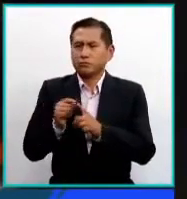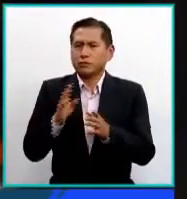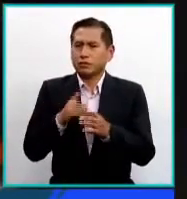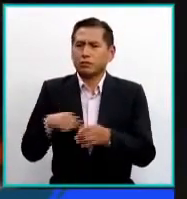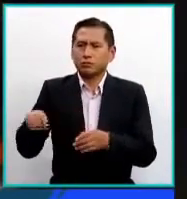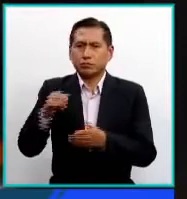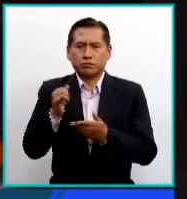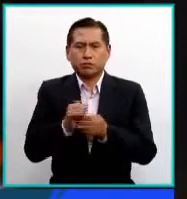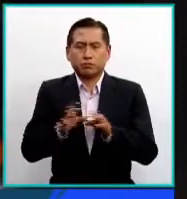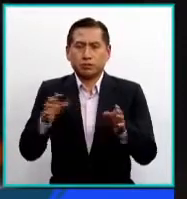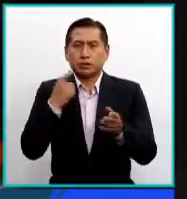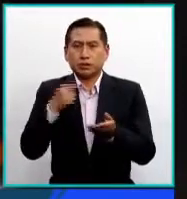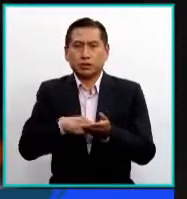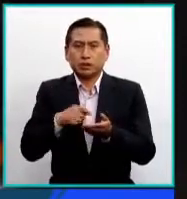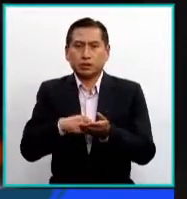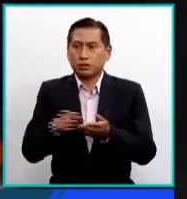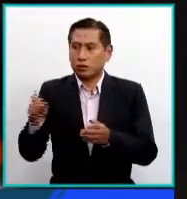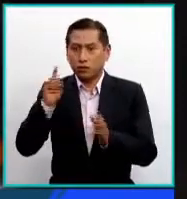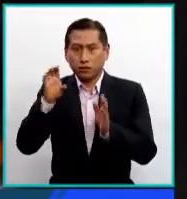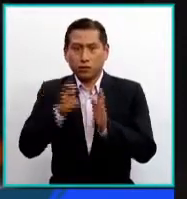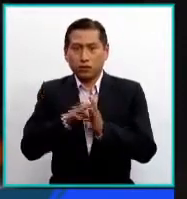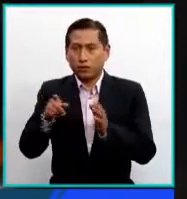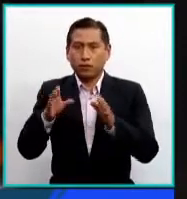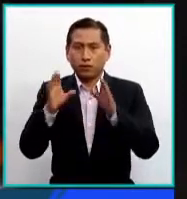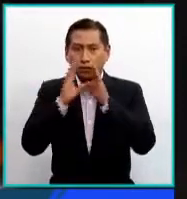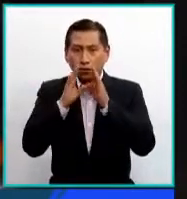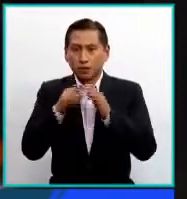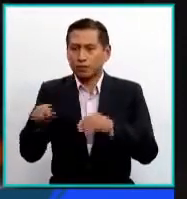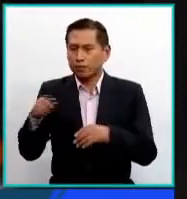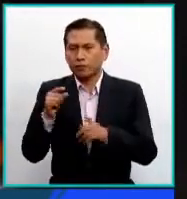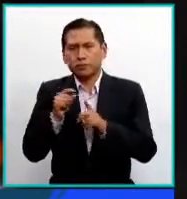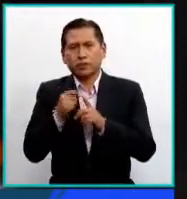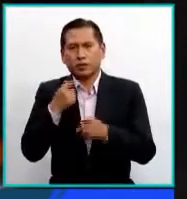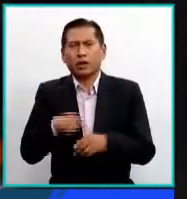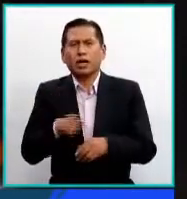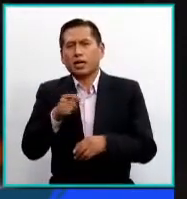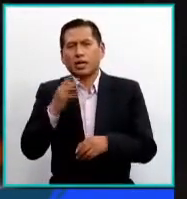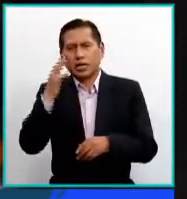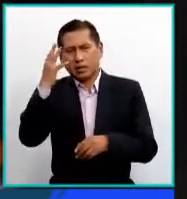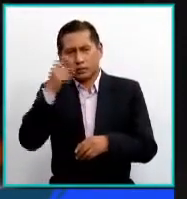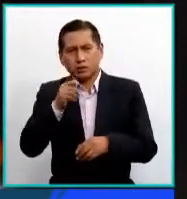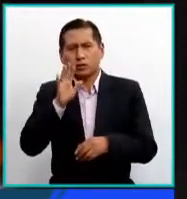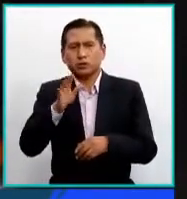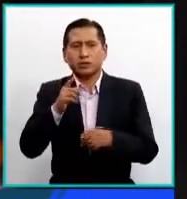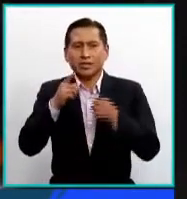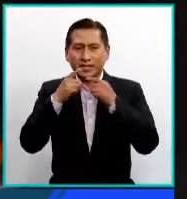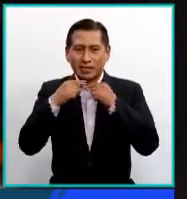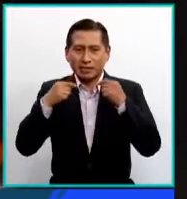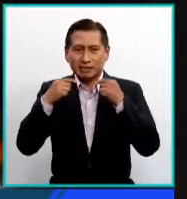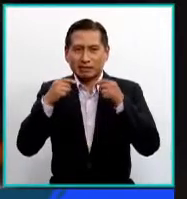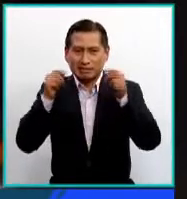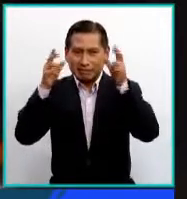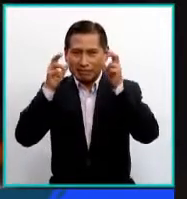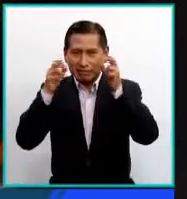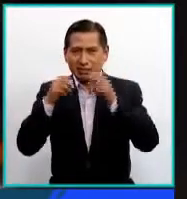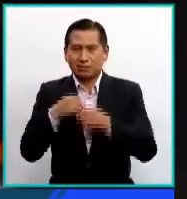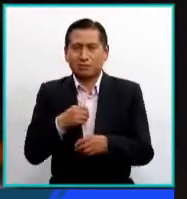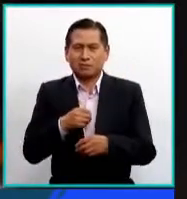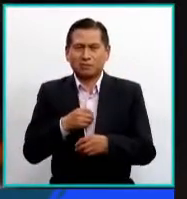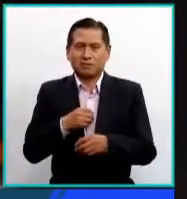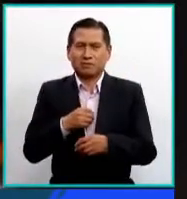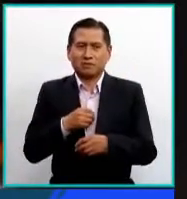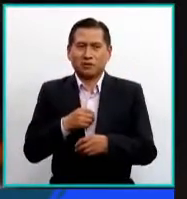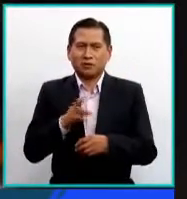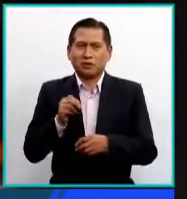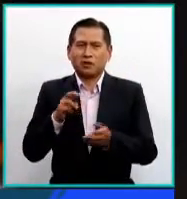en la red social donde se ha publicado esta foto, que es en la página de Facebook. Alguien decía, ¡ay, qué linda! Con su risa diabólica. Ajá,